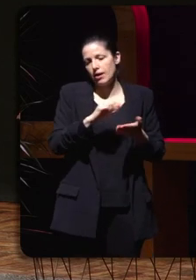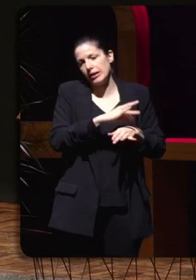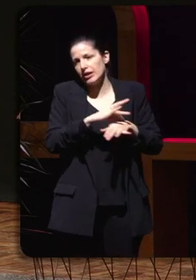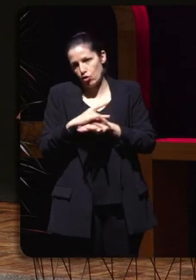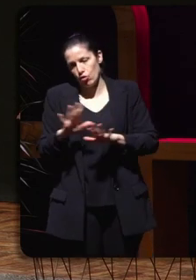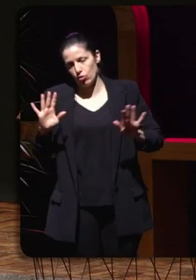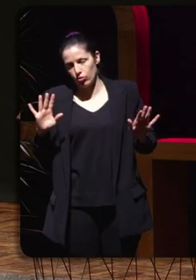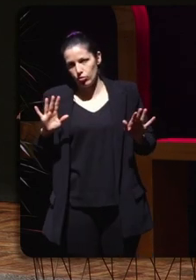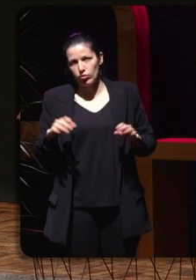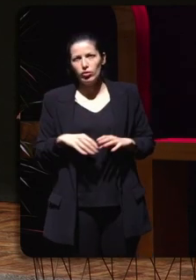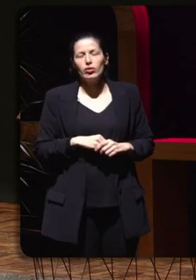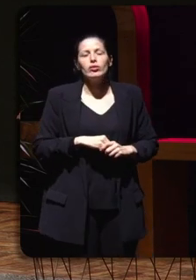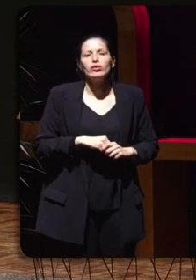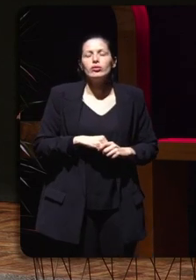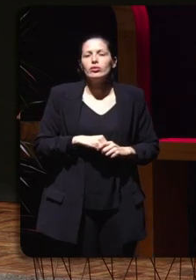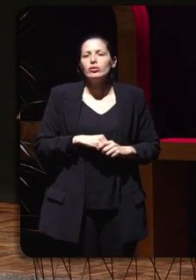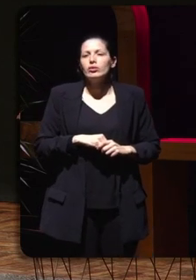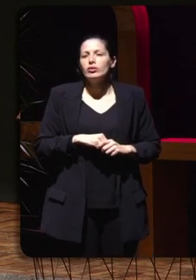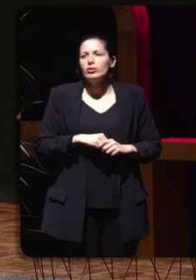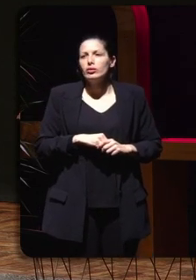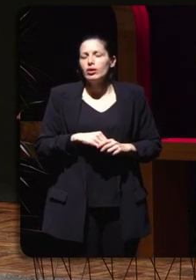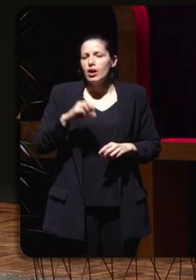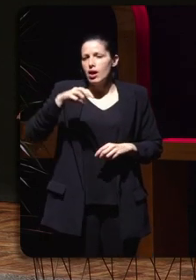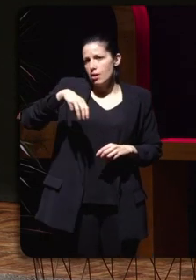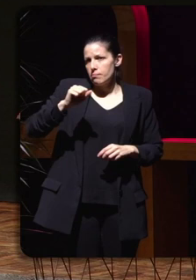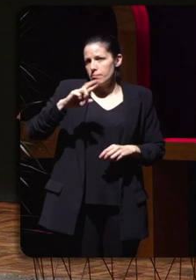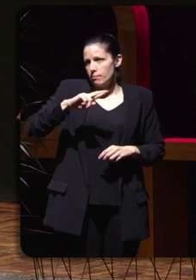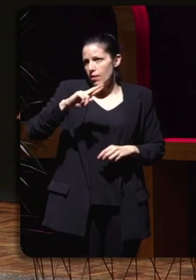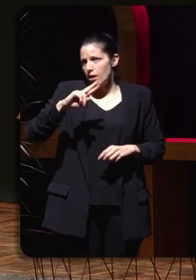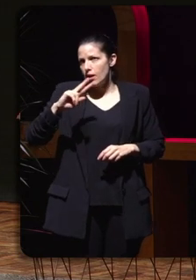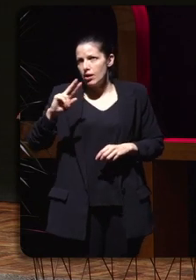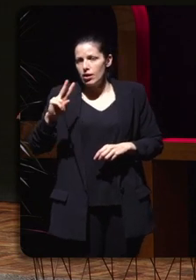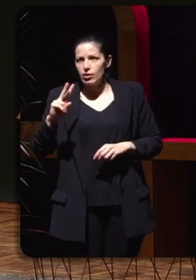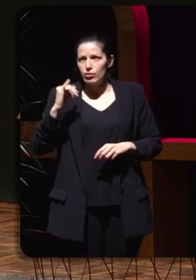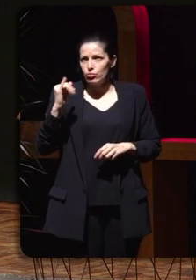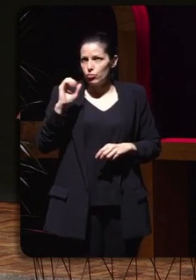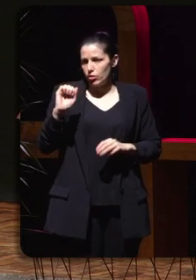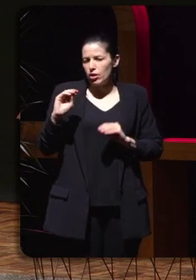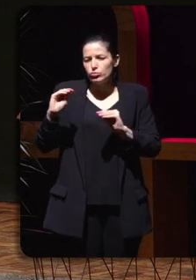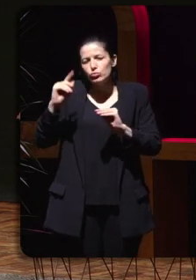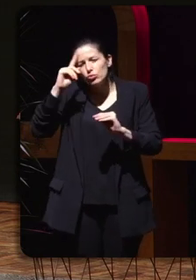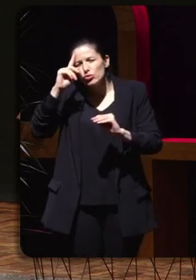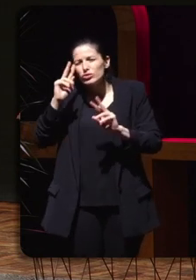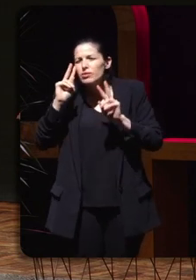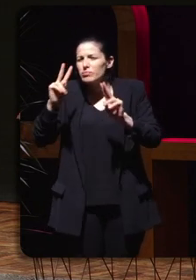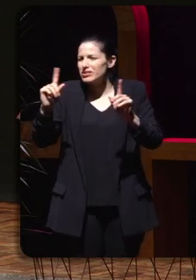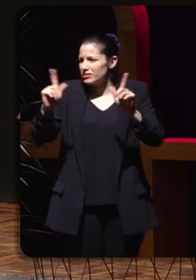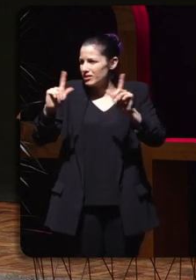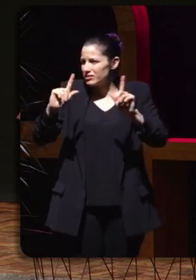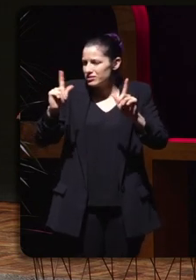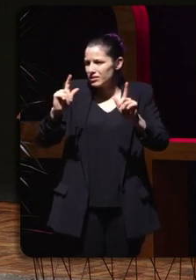sobreentiende que es se lo dijo Maruja Torres a Jordi évole en la entrevista que no Soy twisteís la